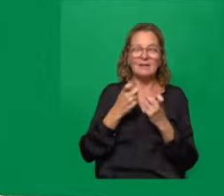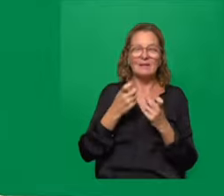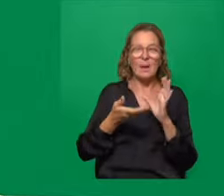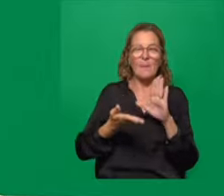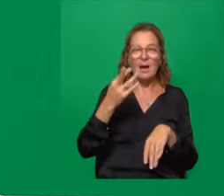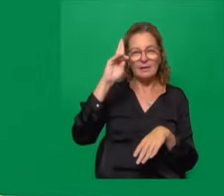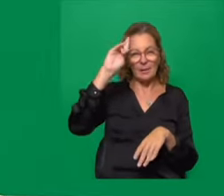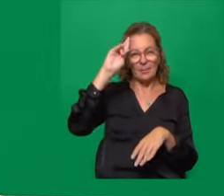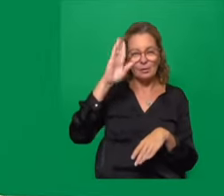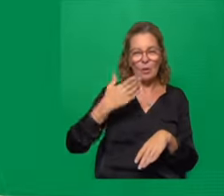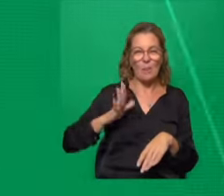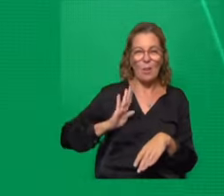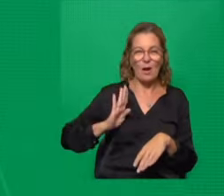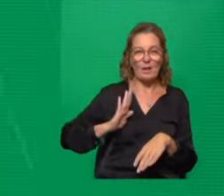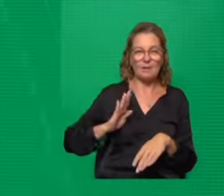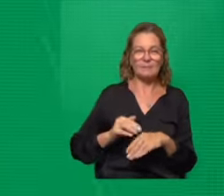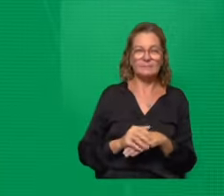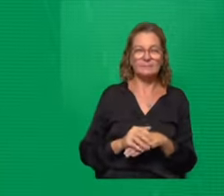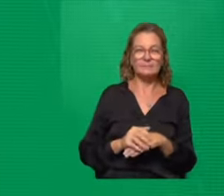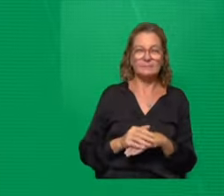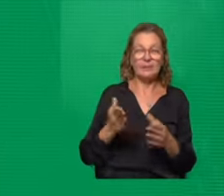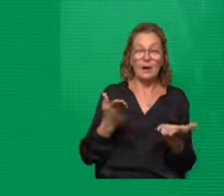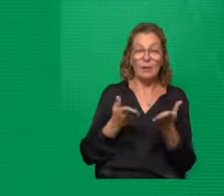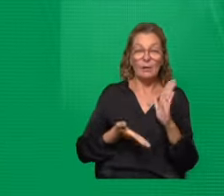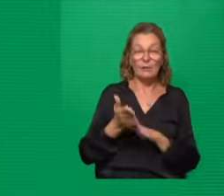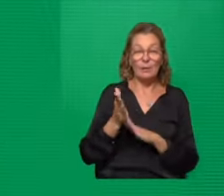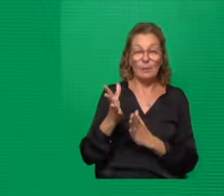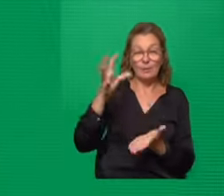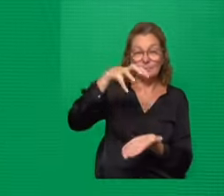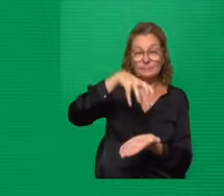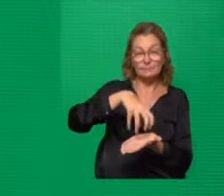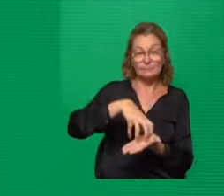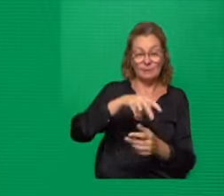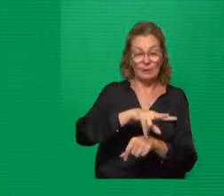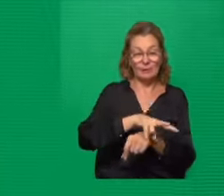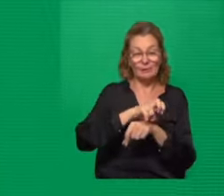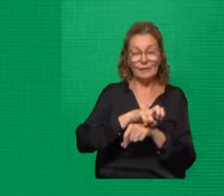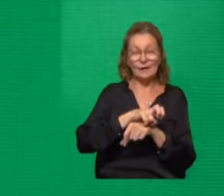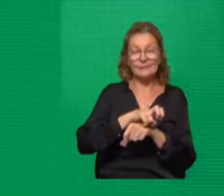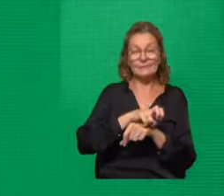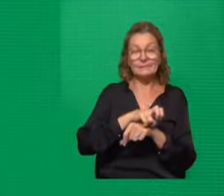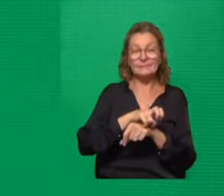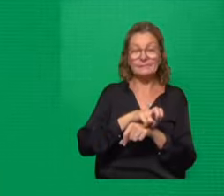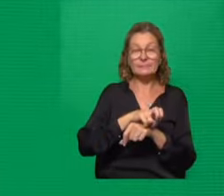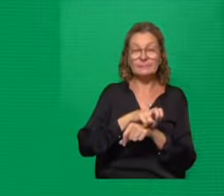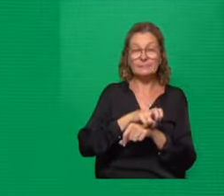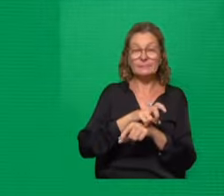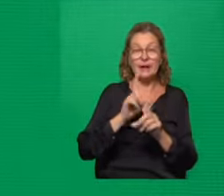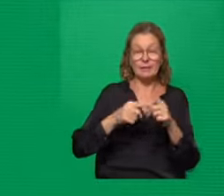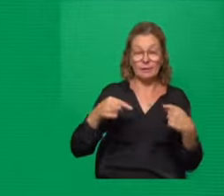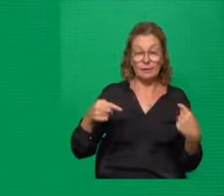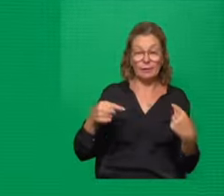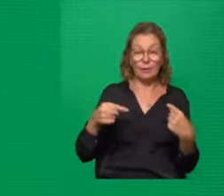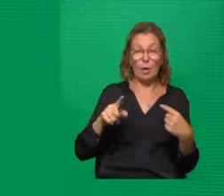mujeres candidatas. Y ahora nos vamos a la sede de Fiscalía con novedades,